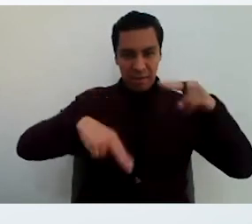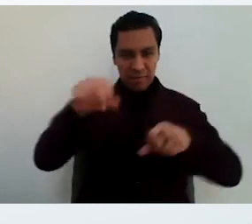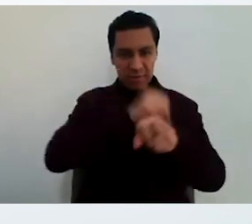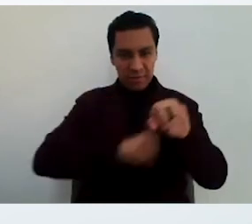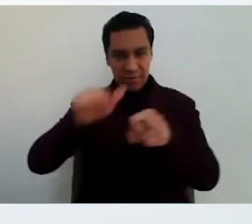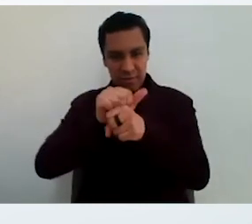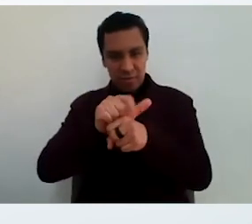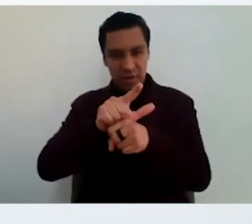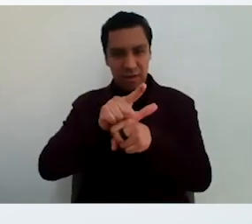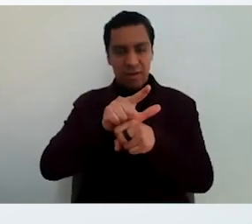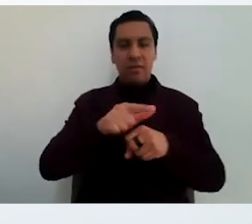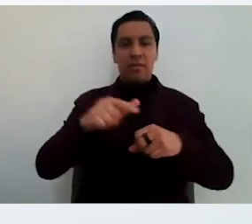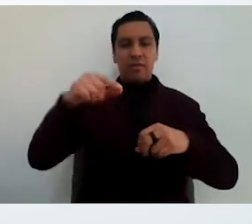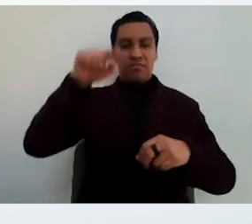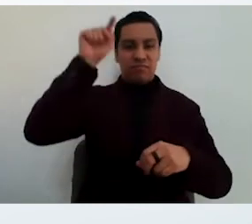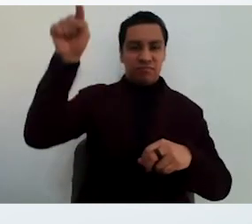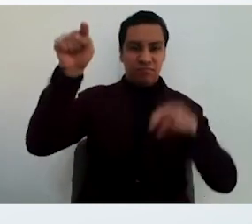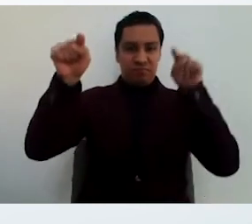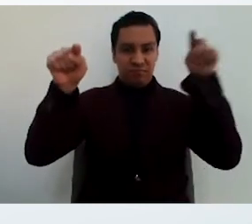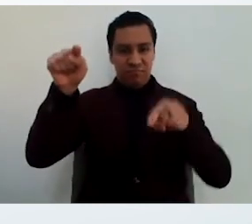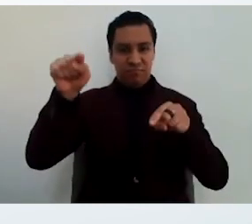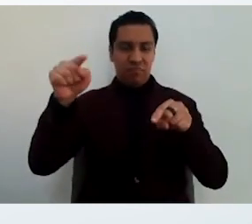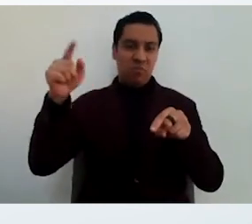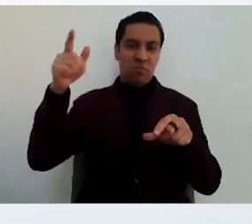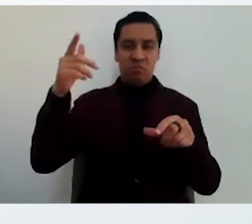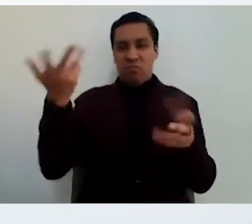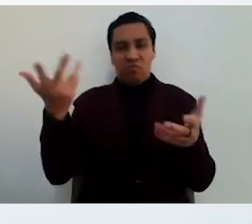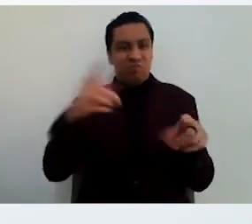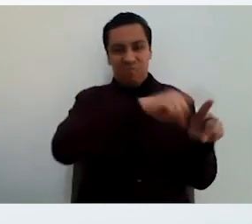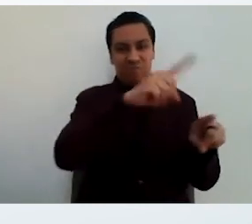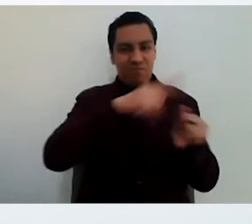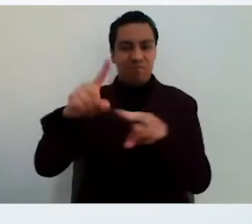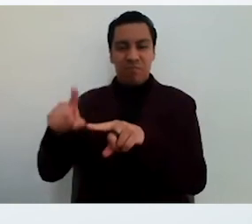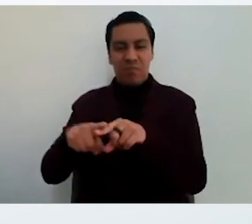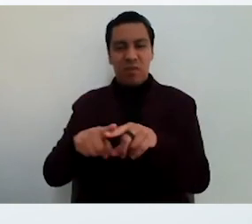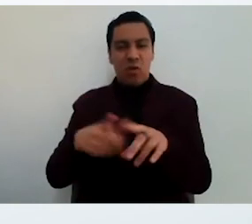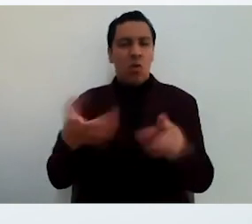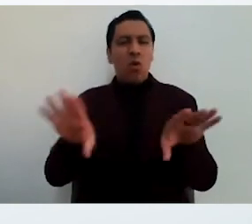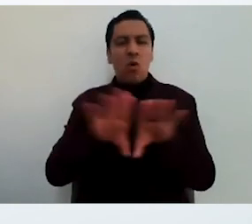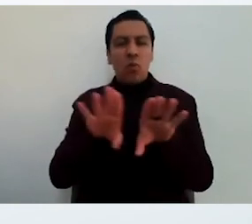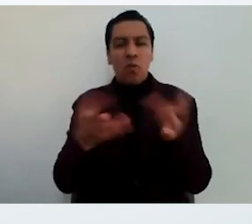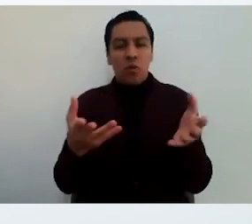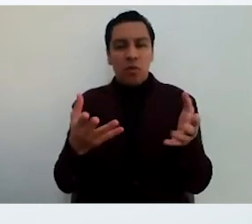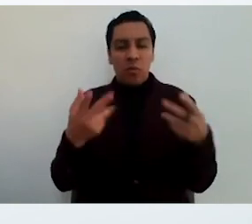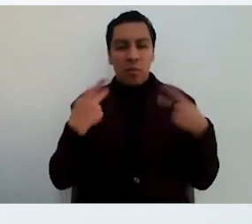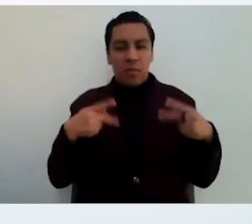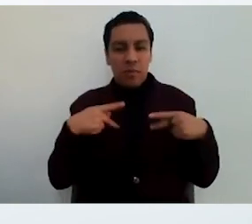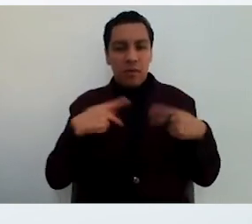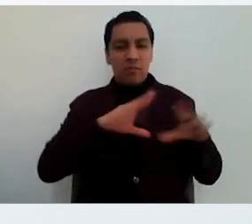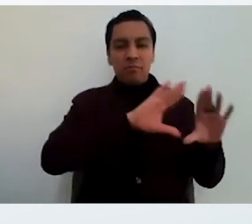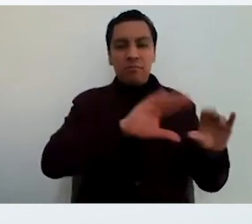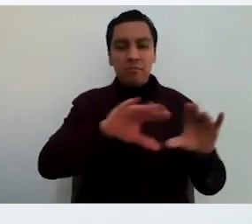medidas a nivel de política pública y a nivel de instrumentación, cómo bajan a las personas, cómo lo está sintiendo la